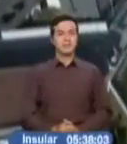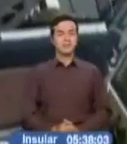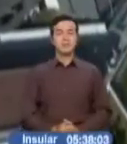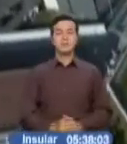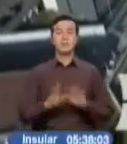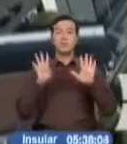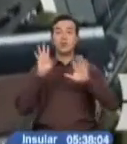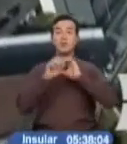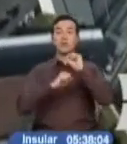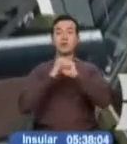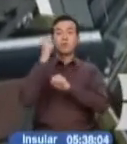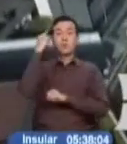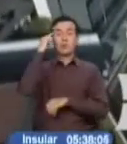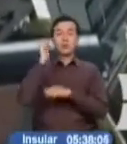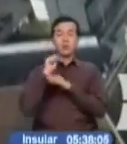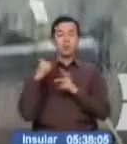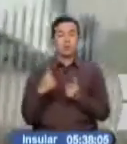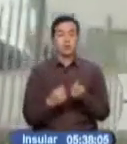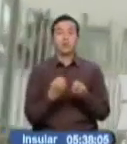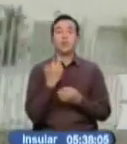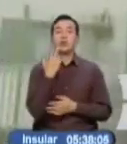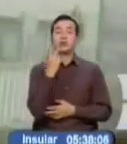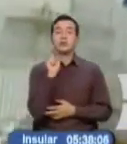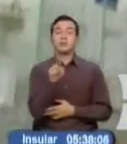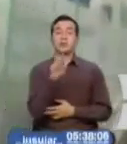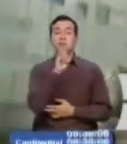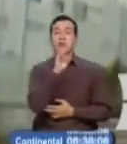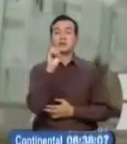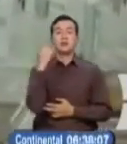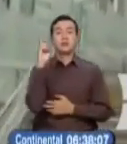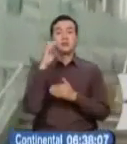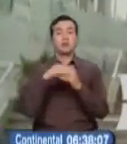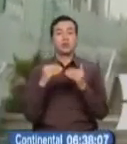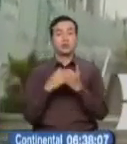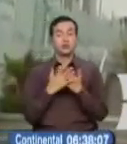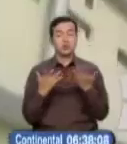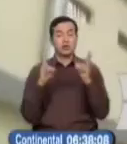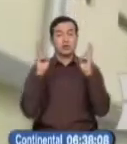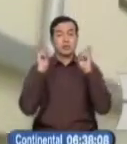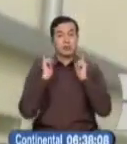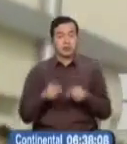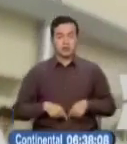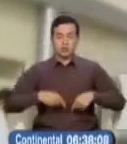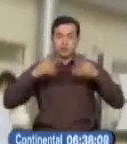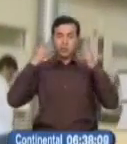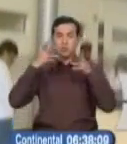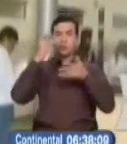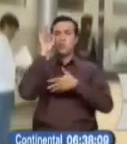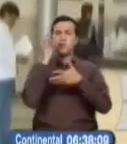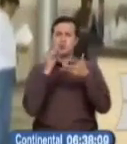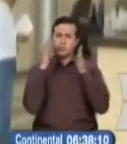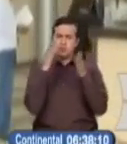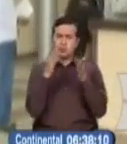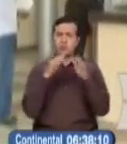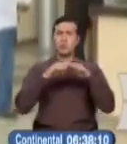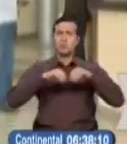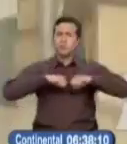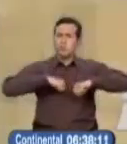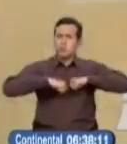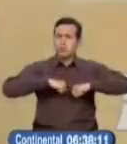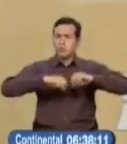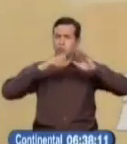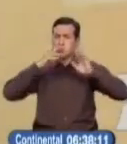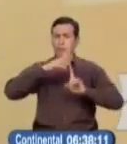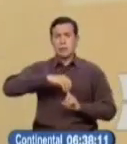en nueve años el gobierno nacional invirtió más de 13.600 millones de dólares en la salud presupuesto orientado a un modelo de gestión que